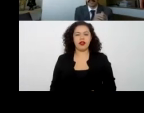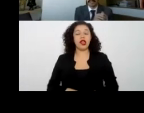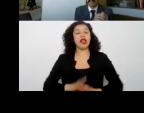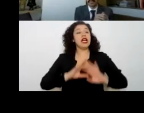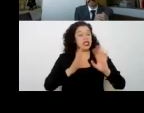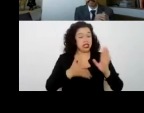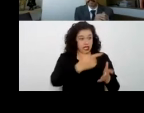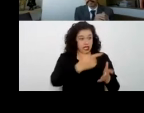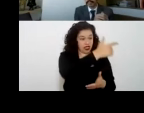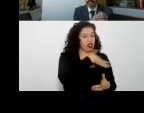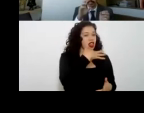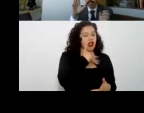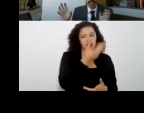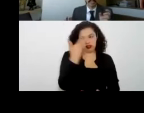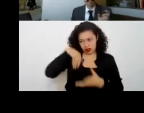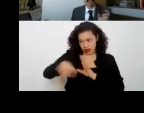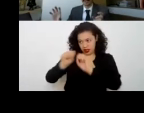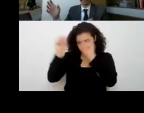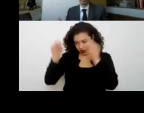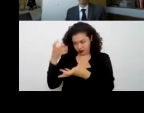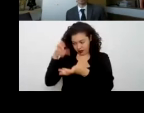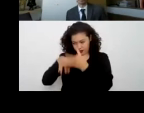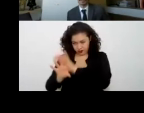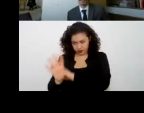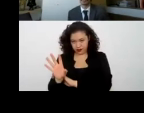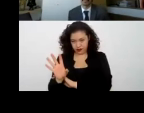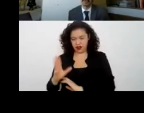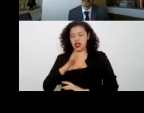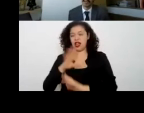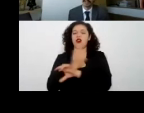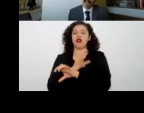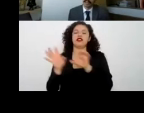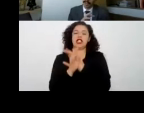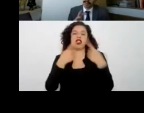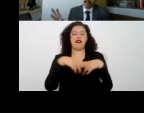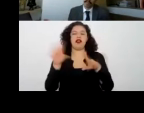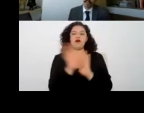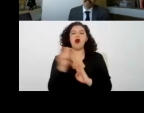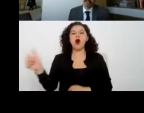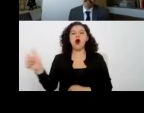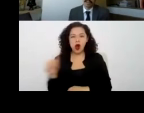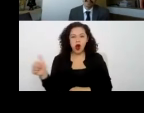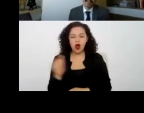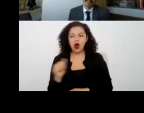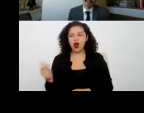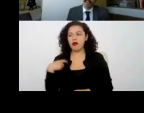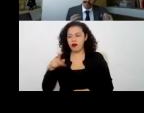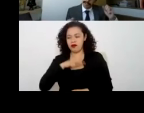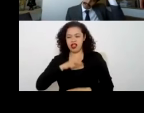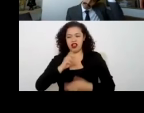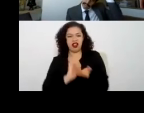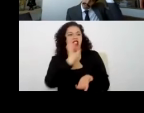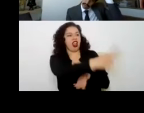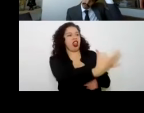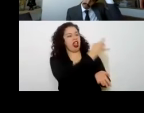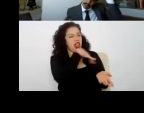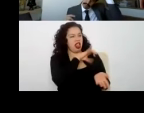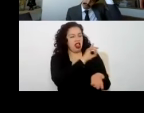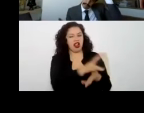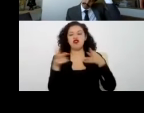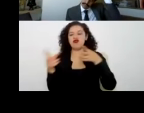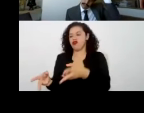sistema financiero, se busca hacer varios movimientos con ellos, como transferirlos de una cuenta a otra, hacer